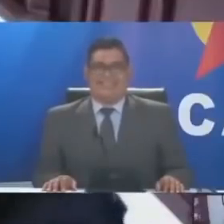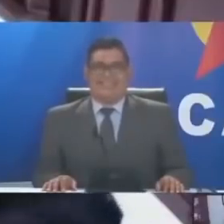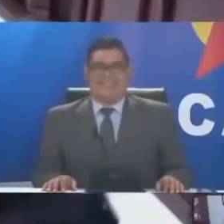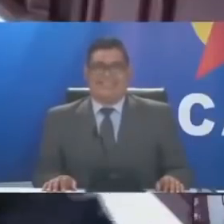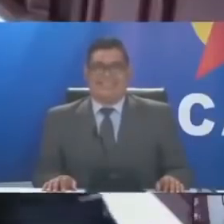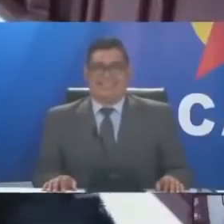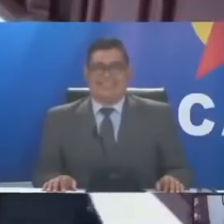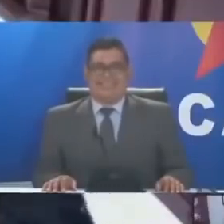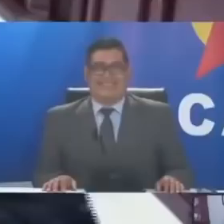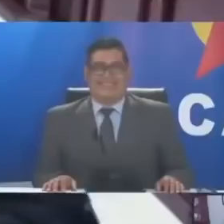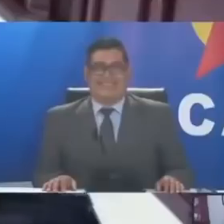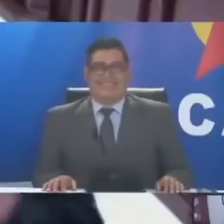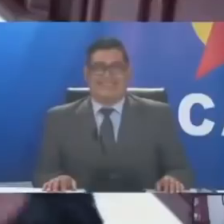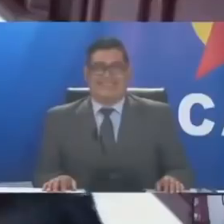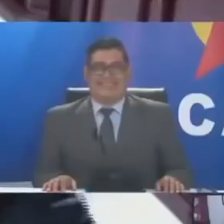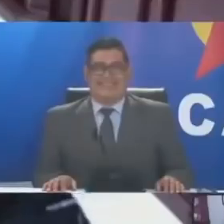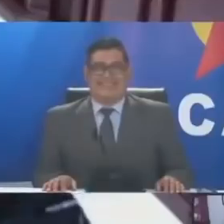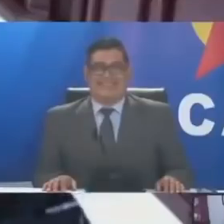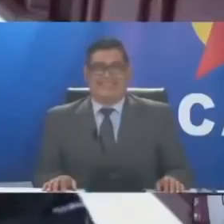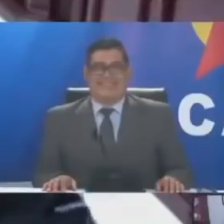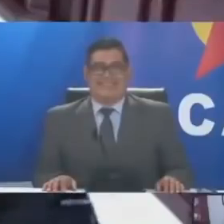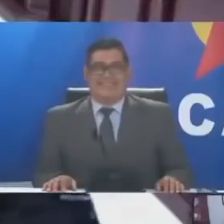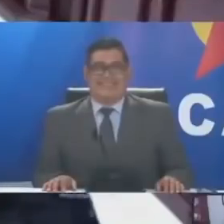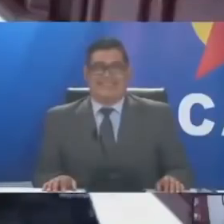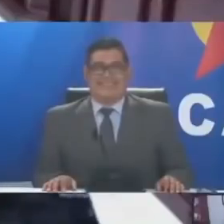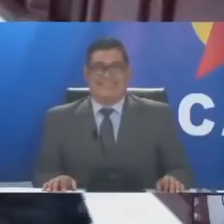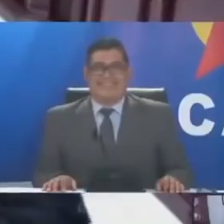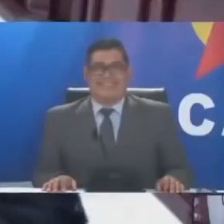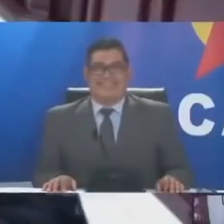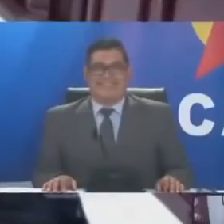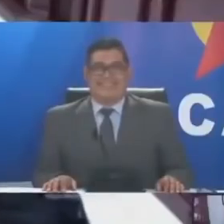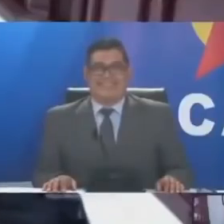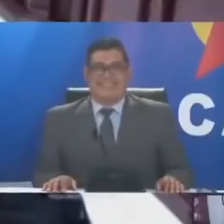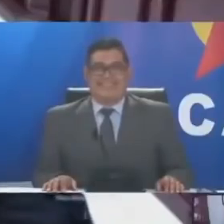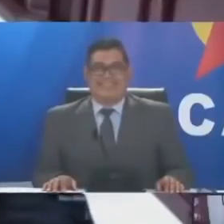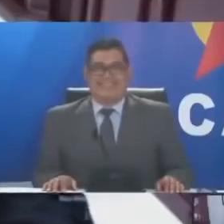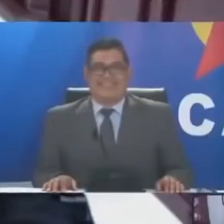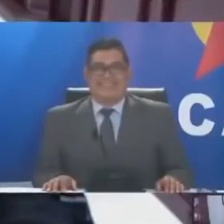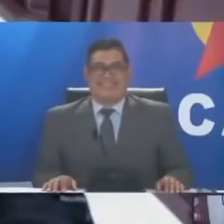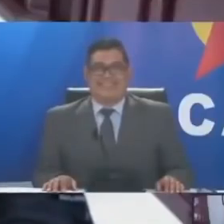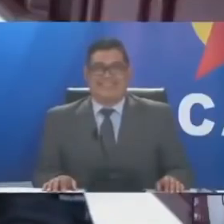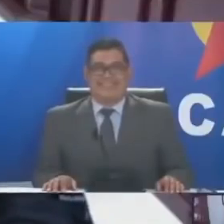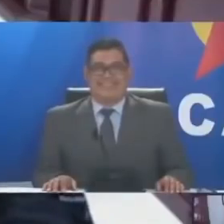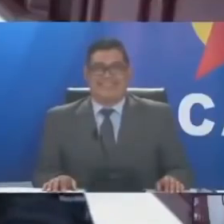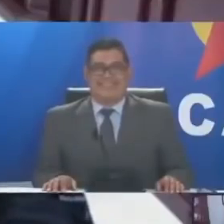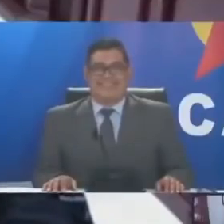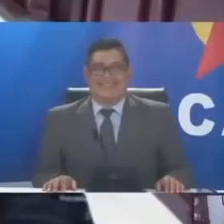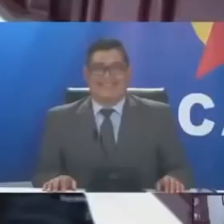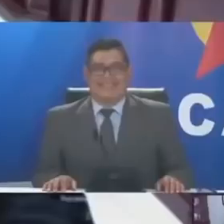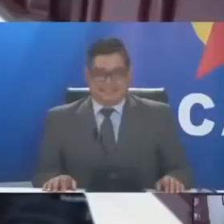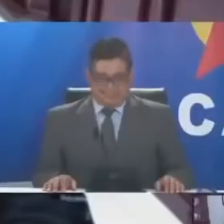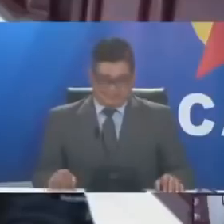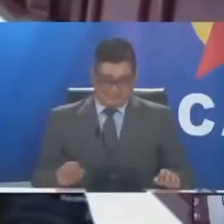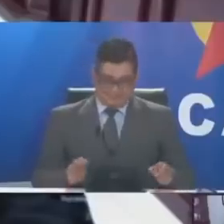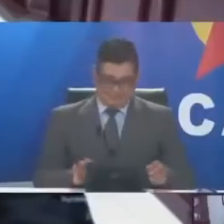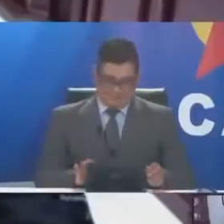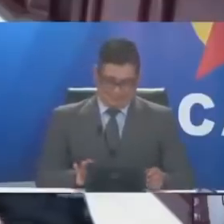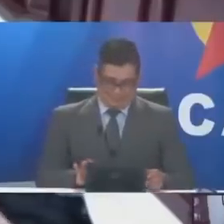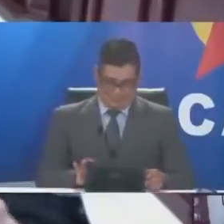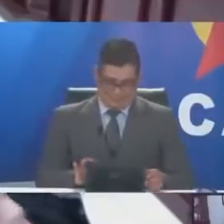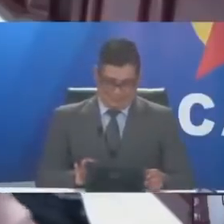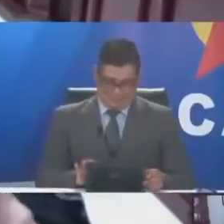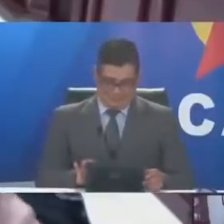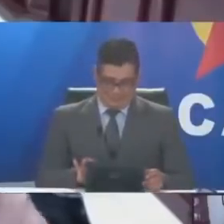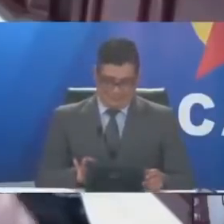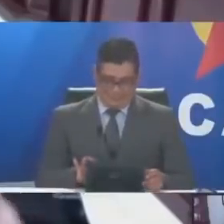tenía blindaje tenía todo lo que usted sabe que aquí tiene muchos y jesús lo llama por su nombre pero cuando la palabra